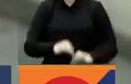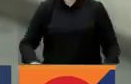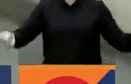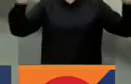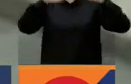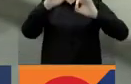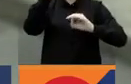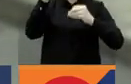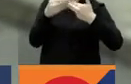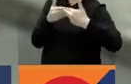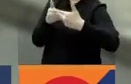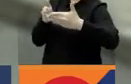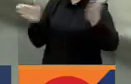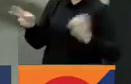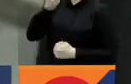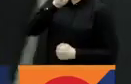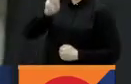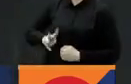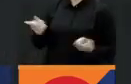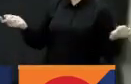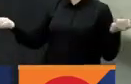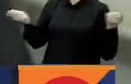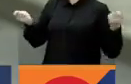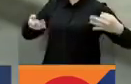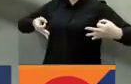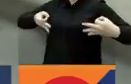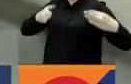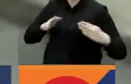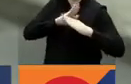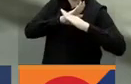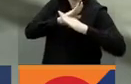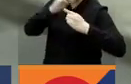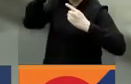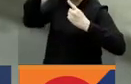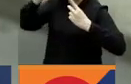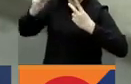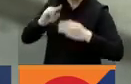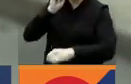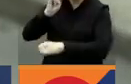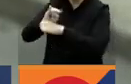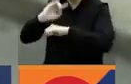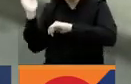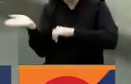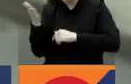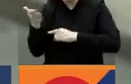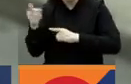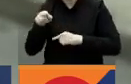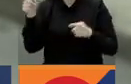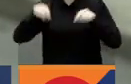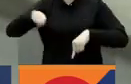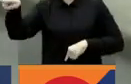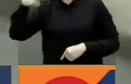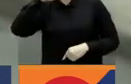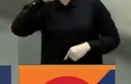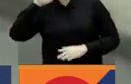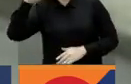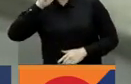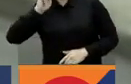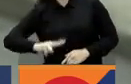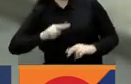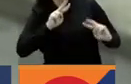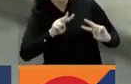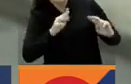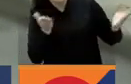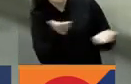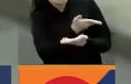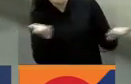frontera con Venezuela, donde el jefe del Estado dijo que es importante tener los controles de parte de los dos países, en este caso por las partes de las autoridades de